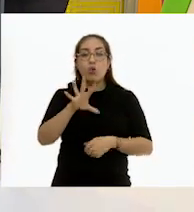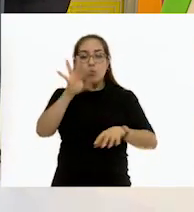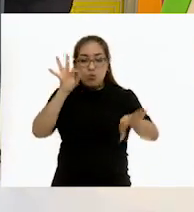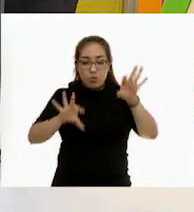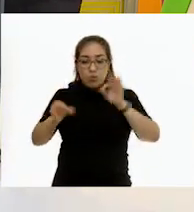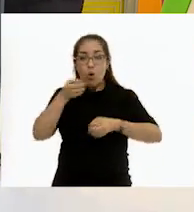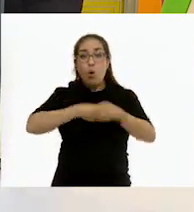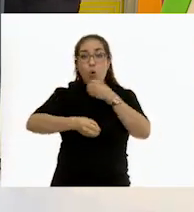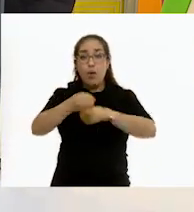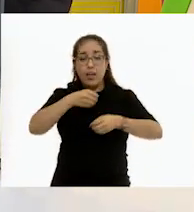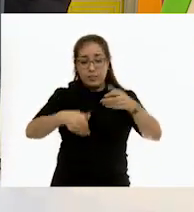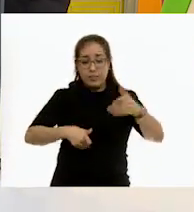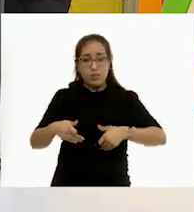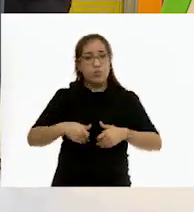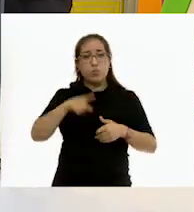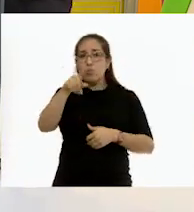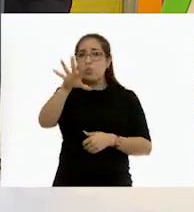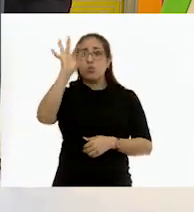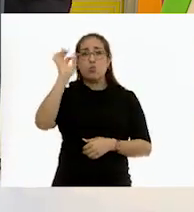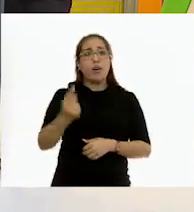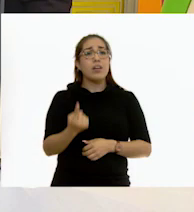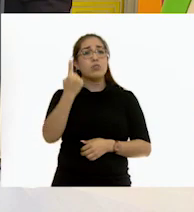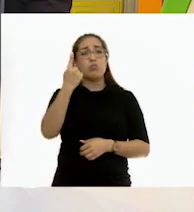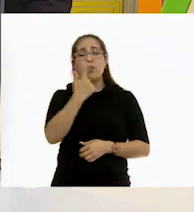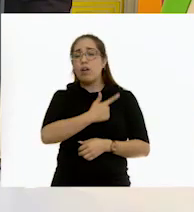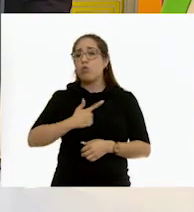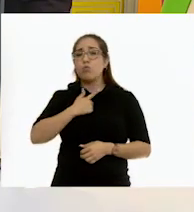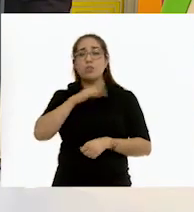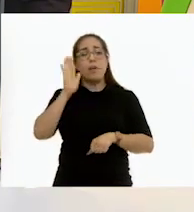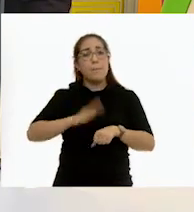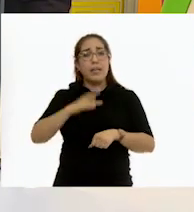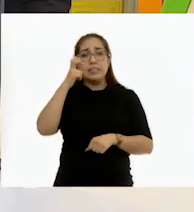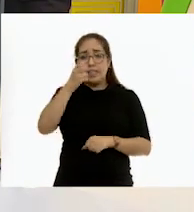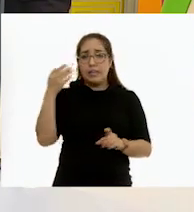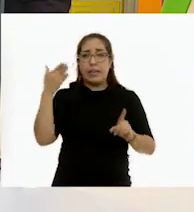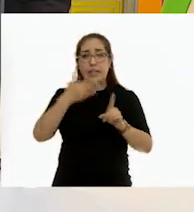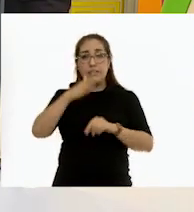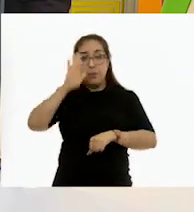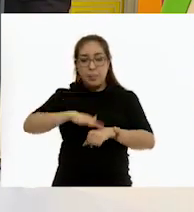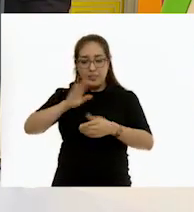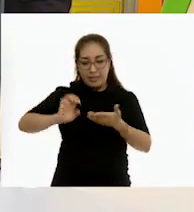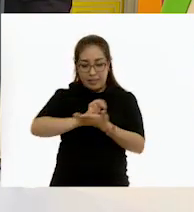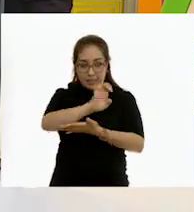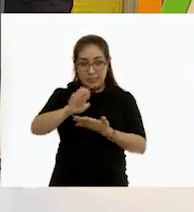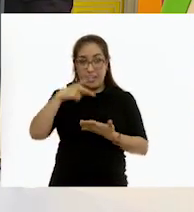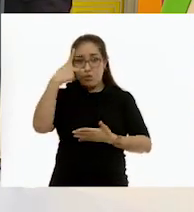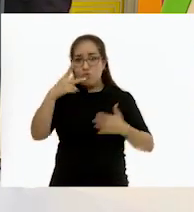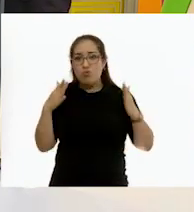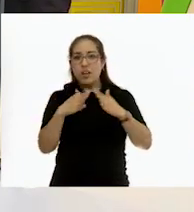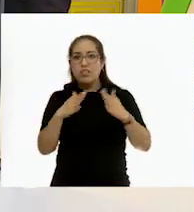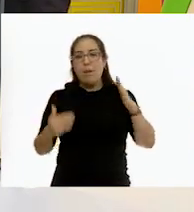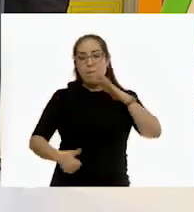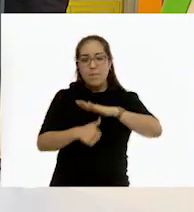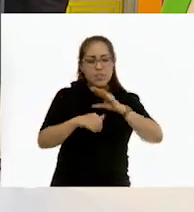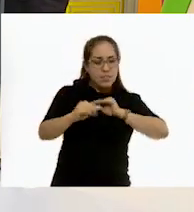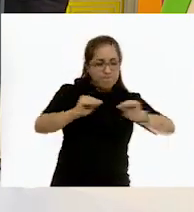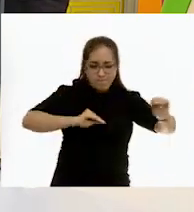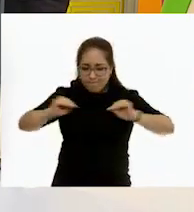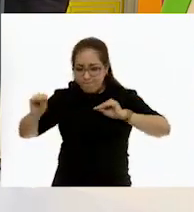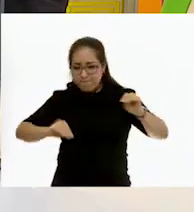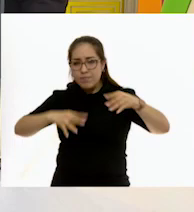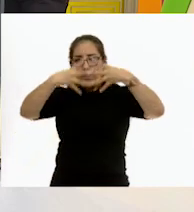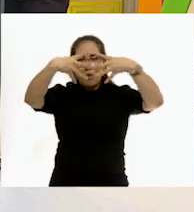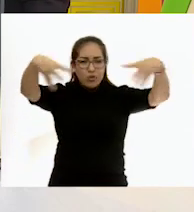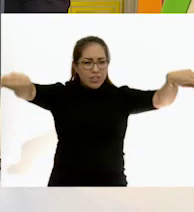visto, tomes una, la que más te haya gustado, y la pongas en escena en tu casa. Mueve la mesa, pon la